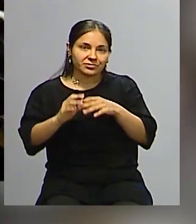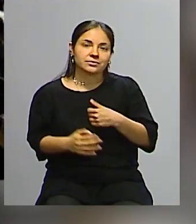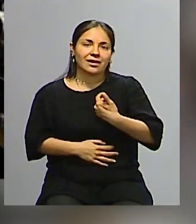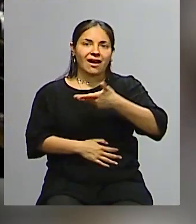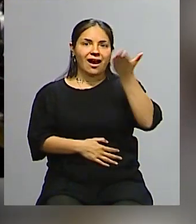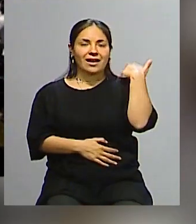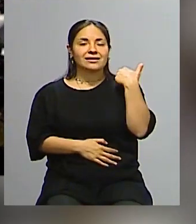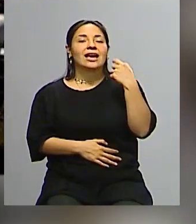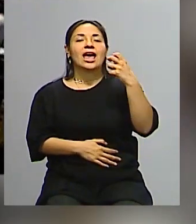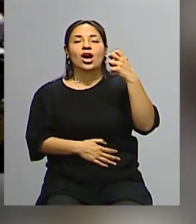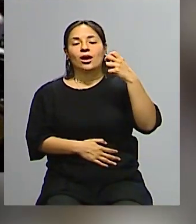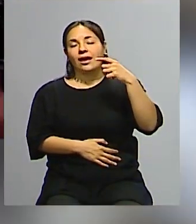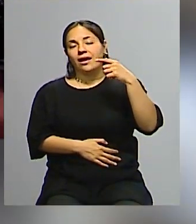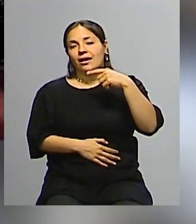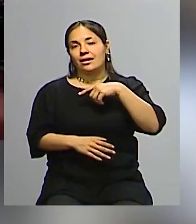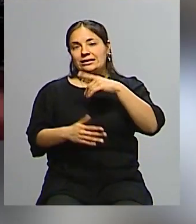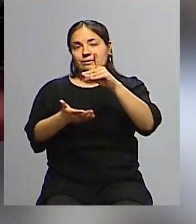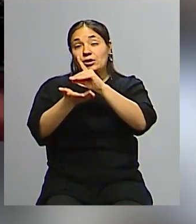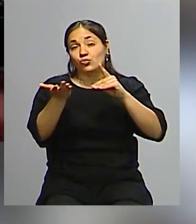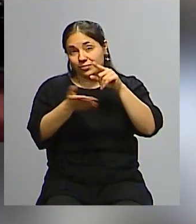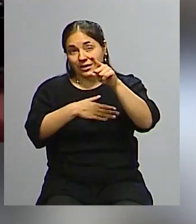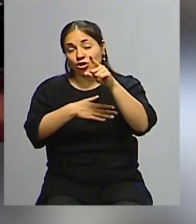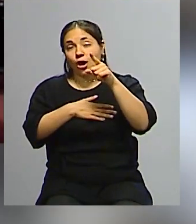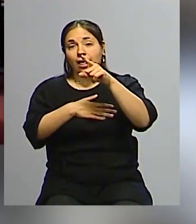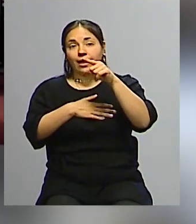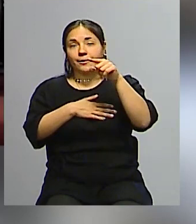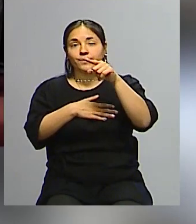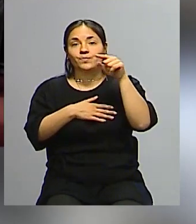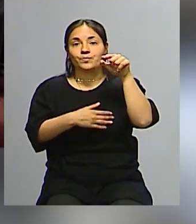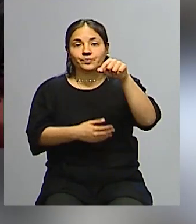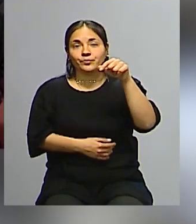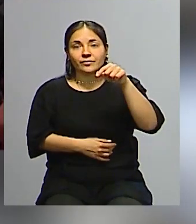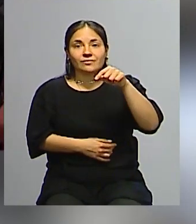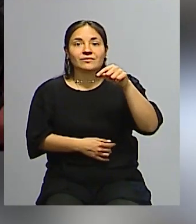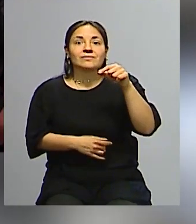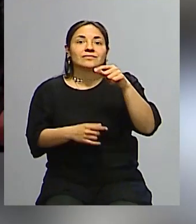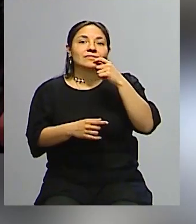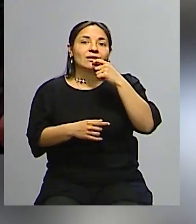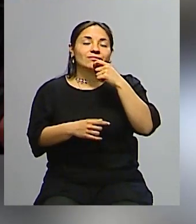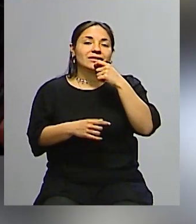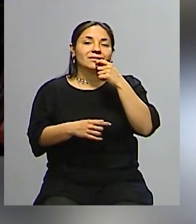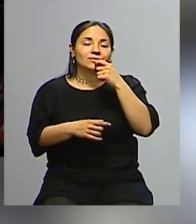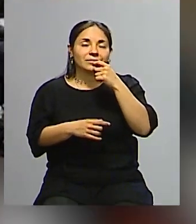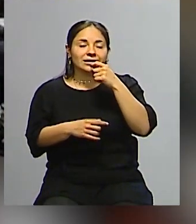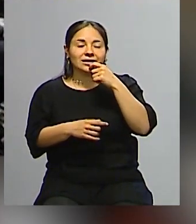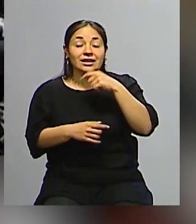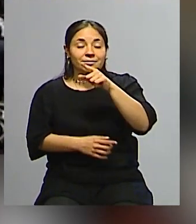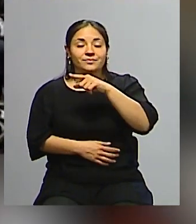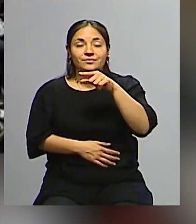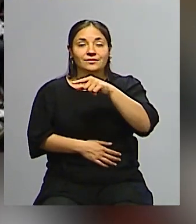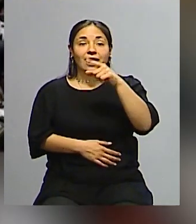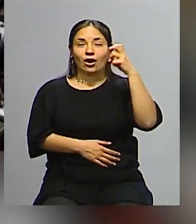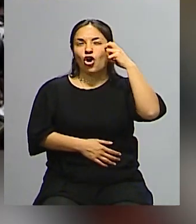legislador nacional, decía, claro, usted hace los presupuestos para los contadores y nosotros que somos legisladores no lo entendemos. Bueno, es que justamente un